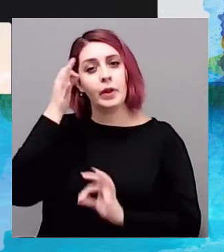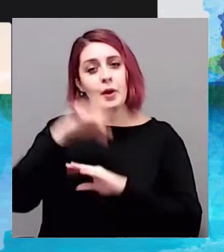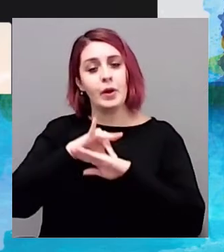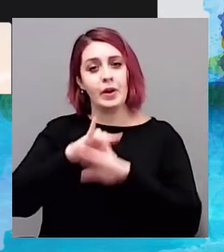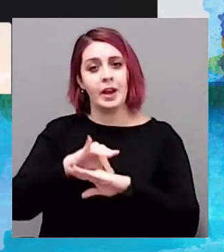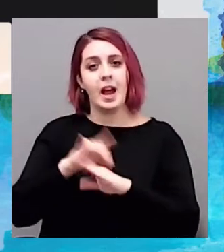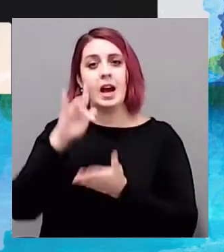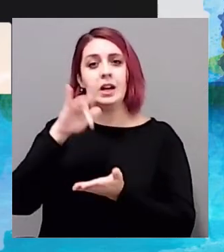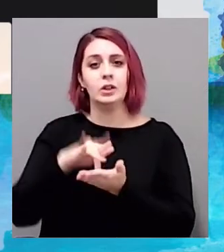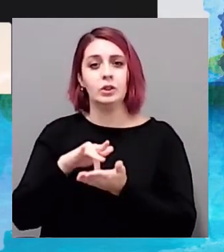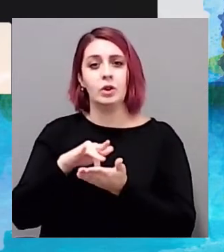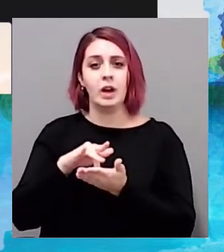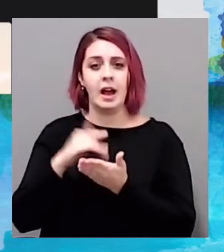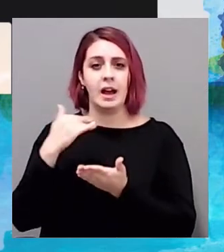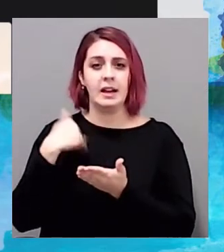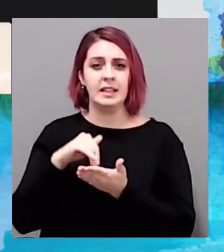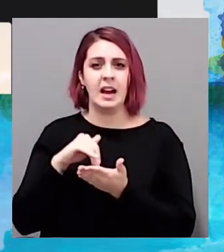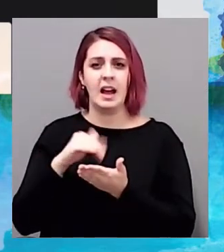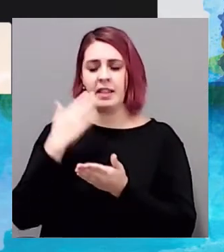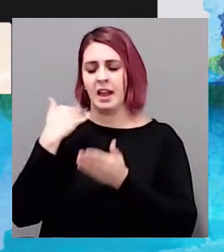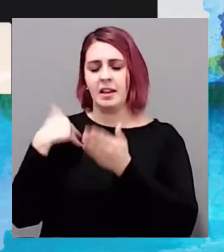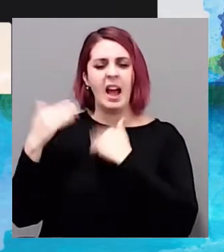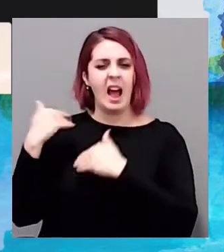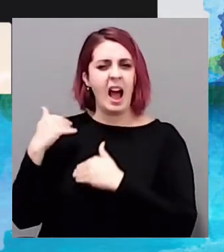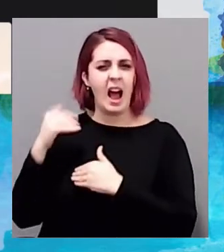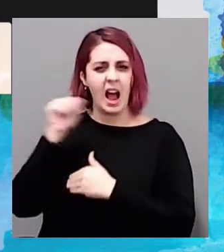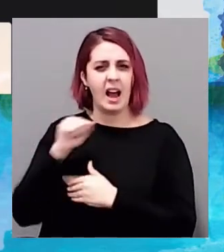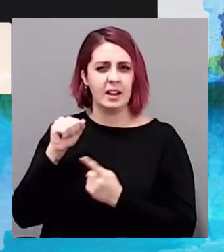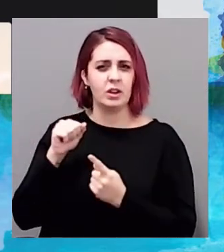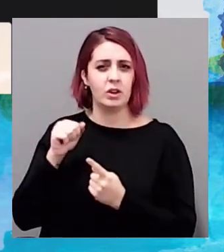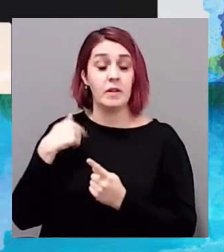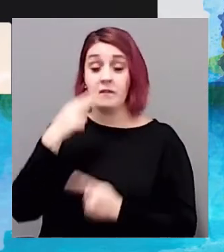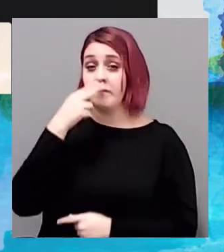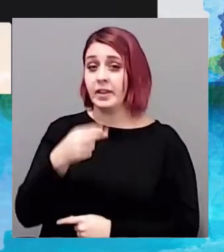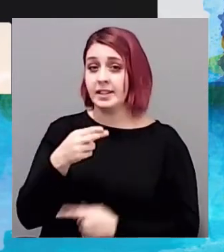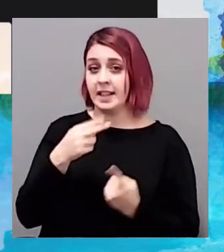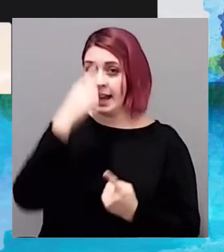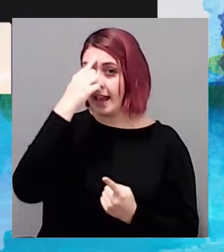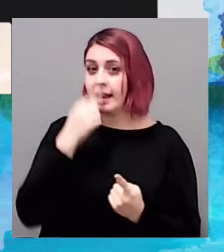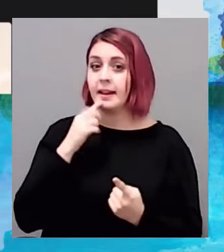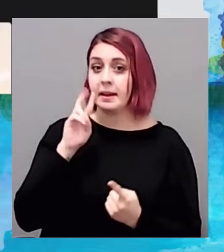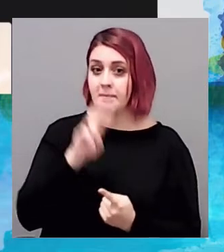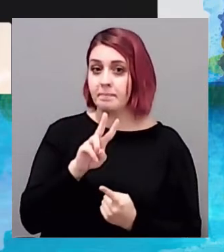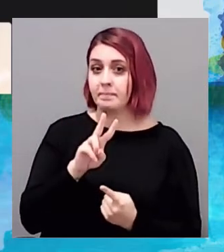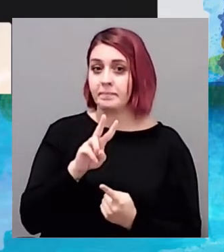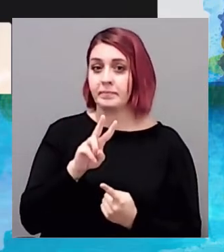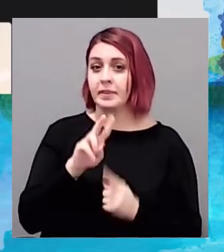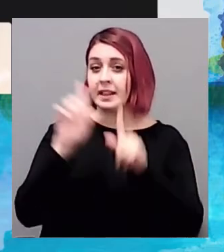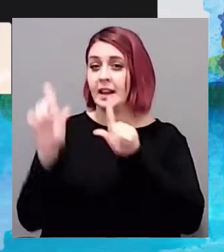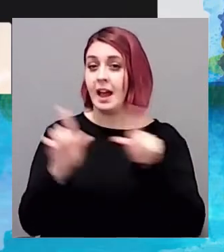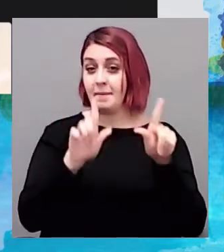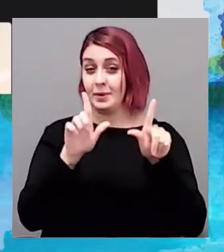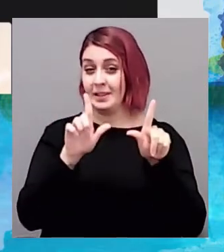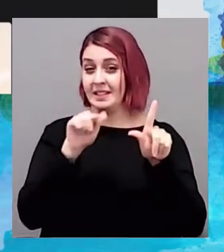realizaron con GEBAN hace unos años. Bueno, la visita está aquí en la imagen, en la diapositiva aparece